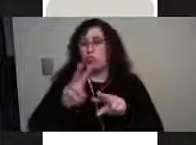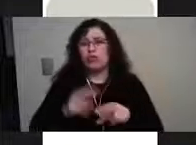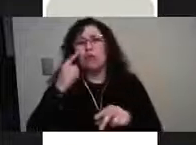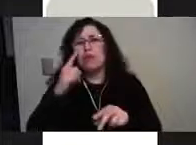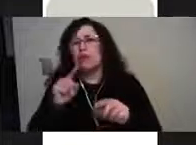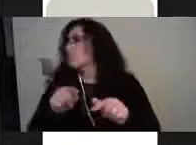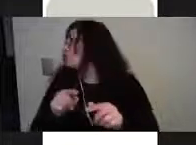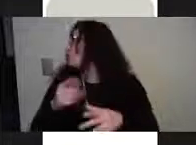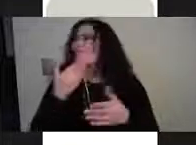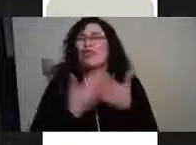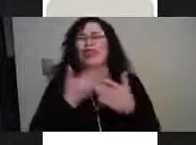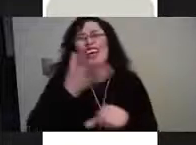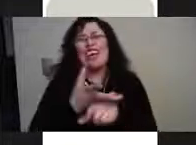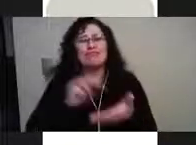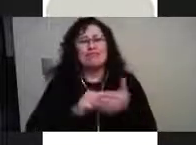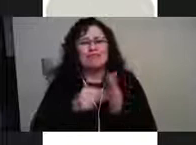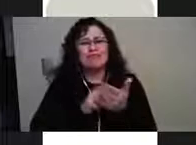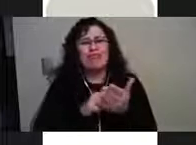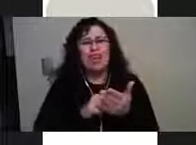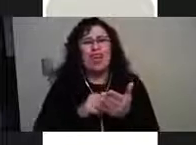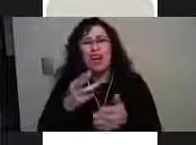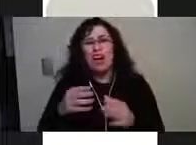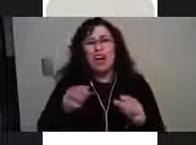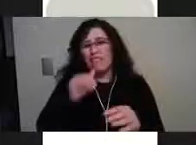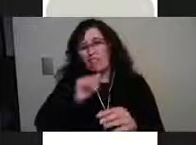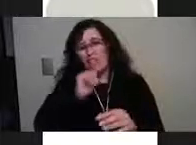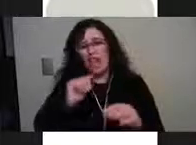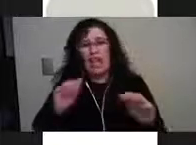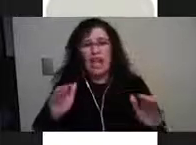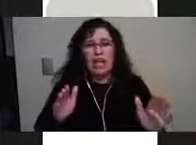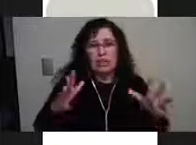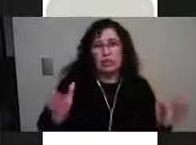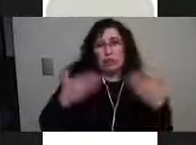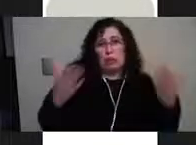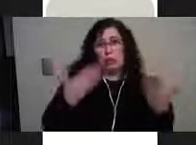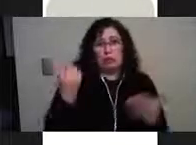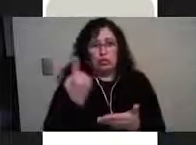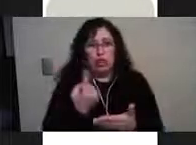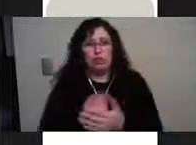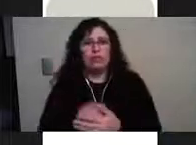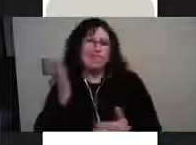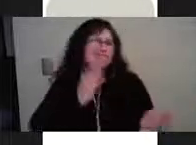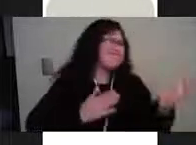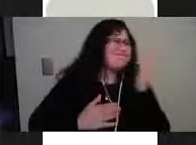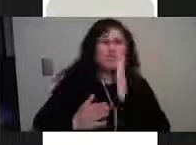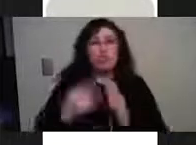a conductas o un patrón de autoestimulación, ya, morderse, golpearse la cara, ya, que es